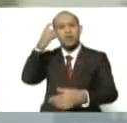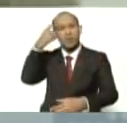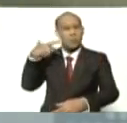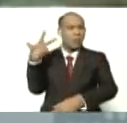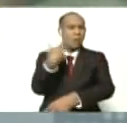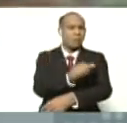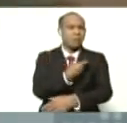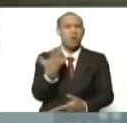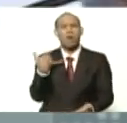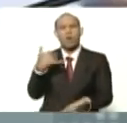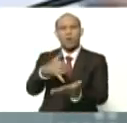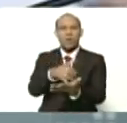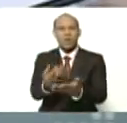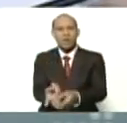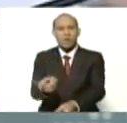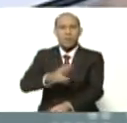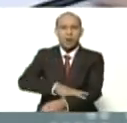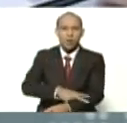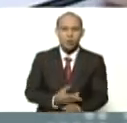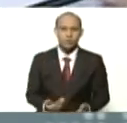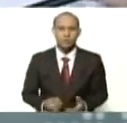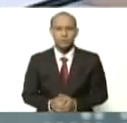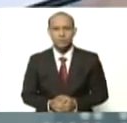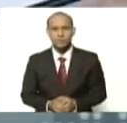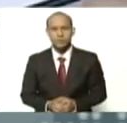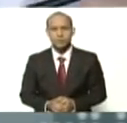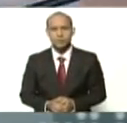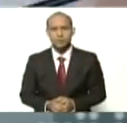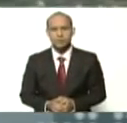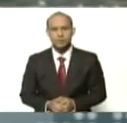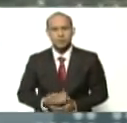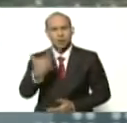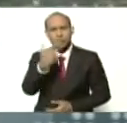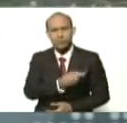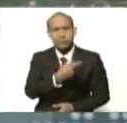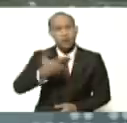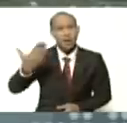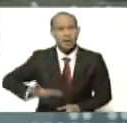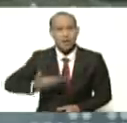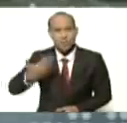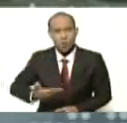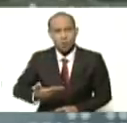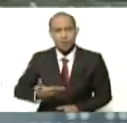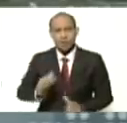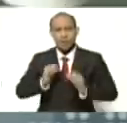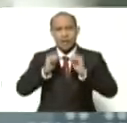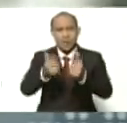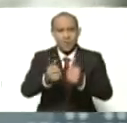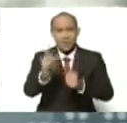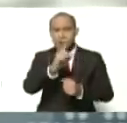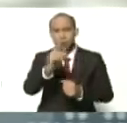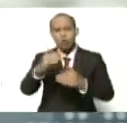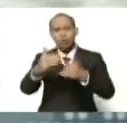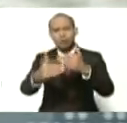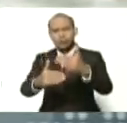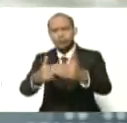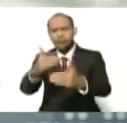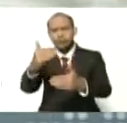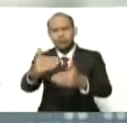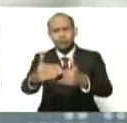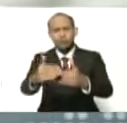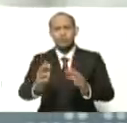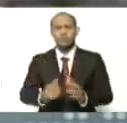y ahí están los tratamientos el esteroide que usarlo en el momento preciso no puede ser arrancando el tratamiento por ejemplo